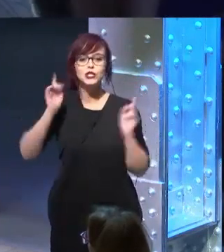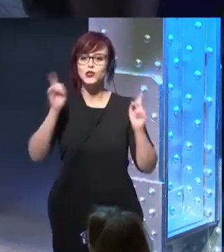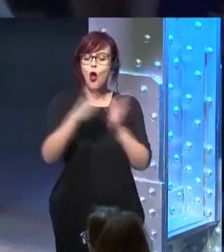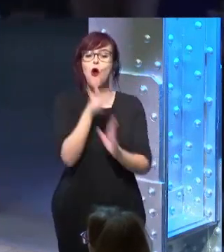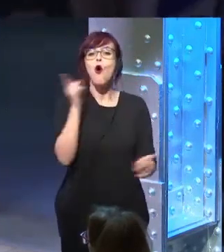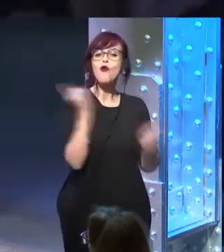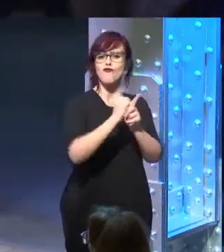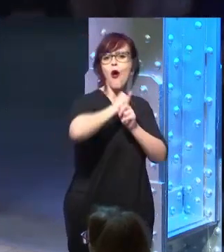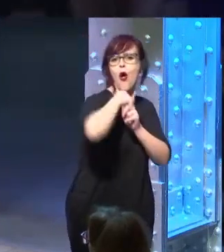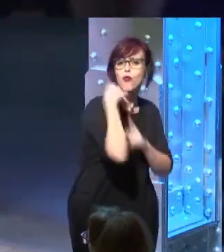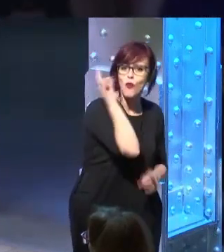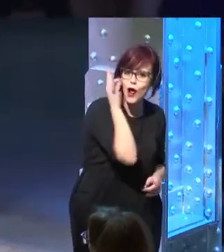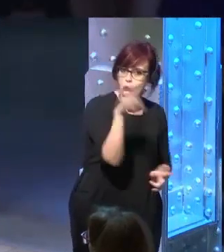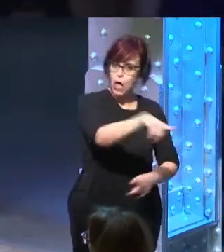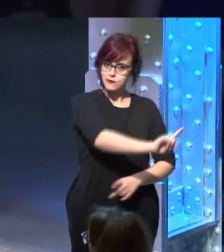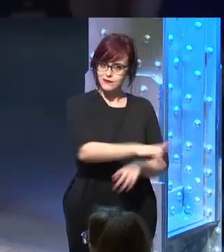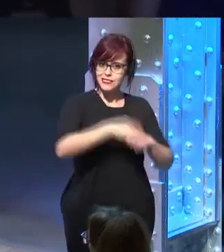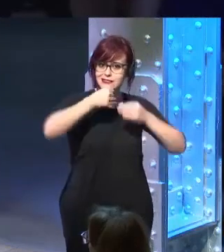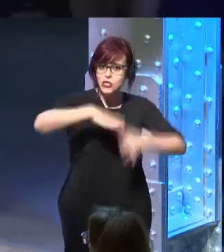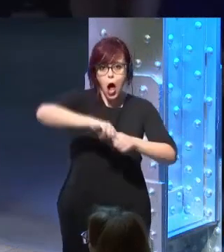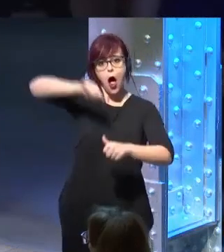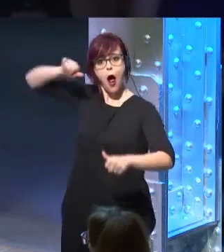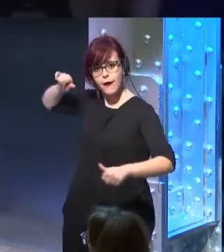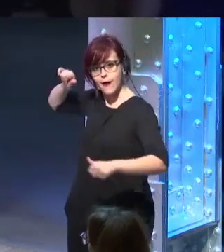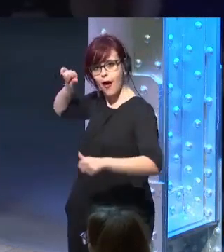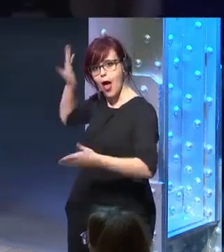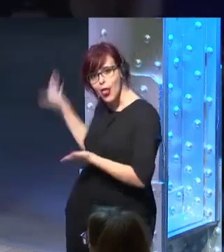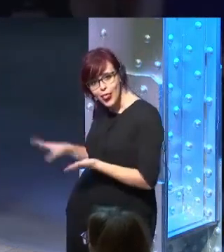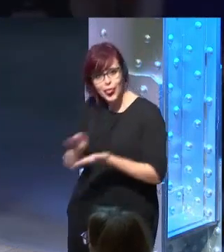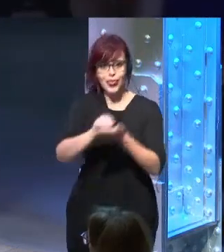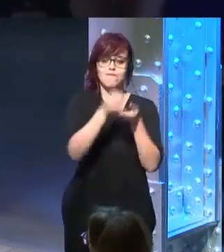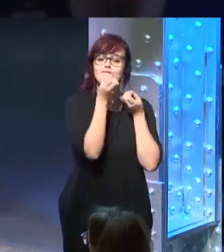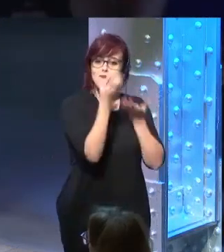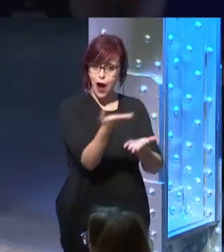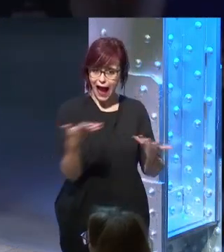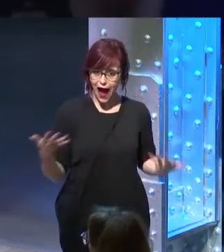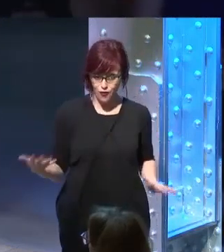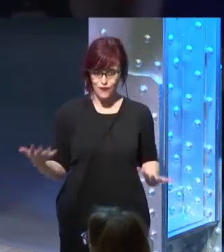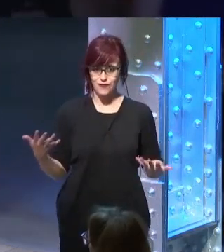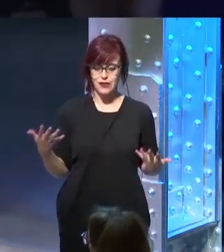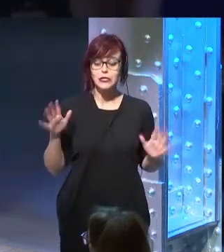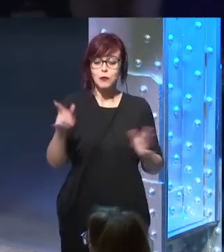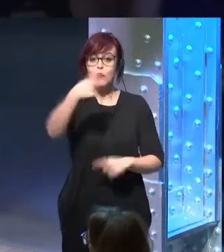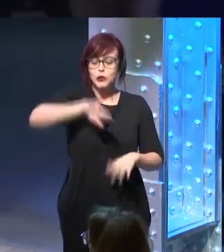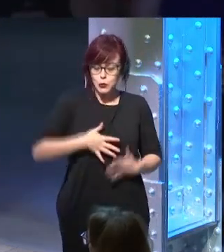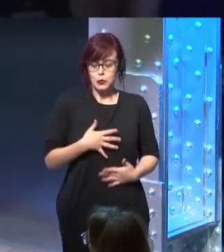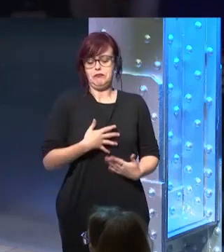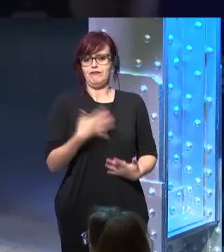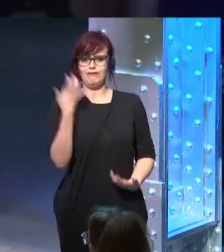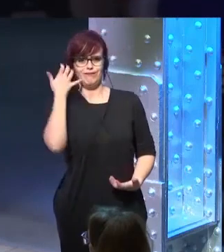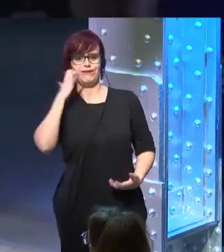misoginia y que hay una gran historia detrás. Y ahora seguramente no os sorprenda